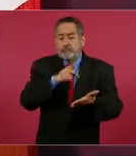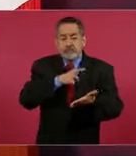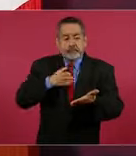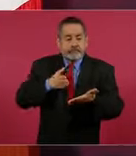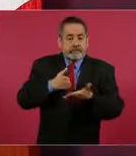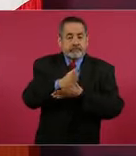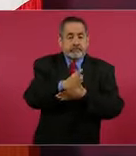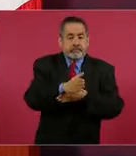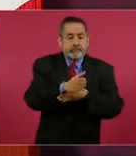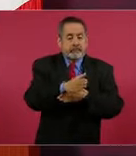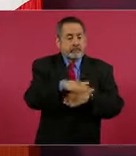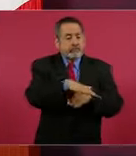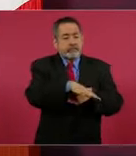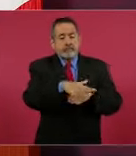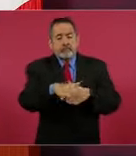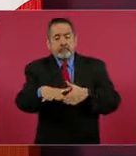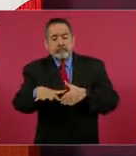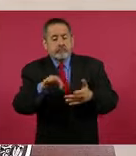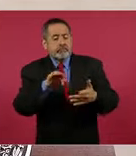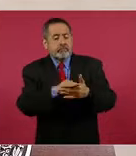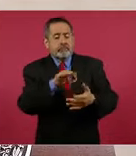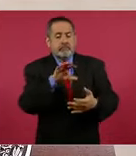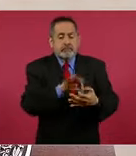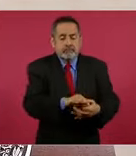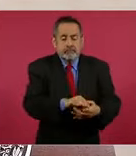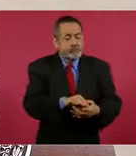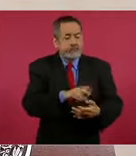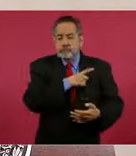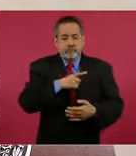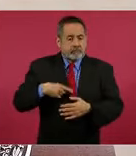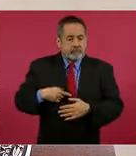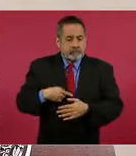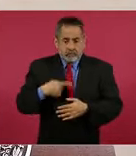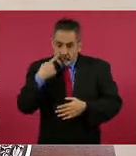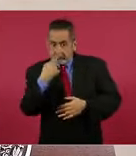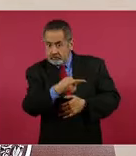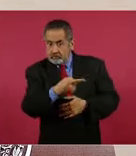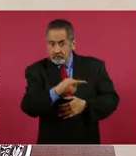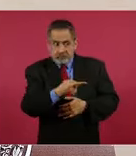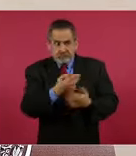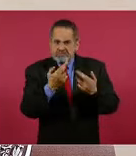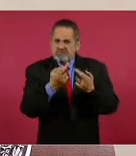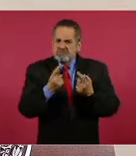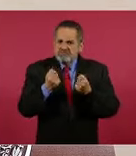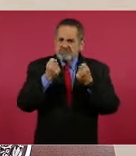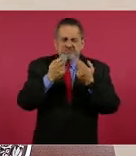a los mantos freáticos. Y ahí está la prueba